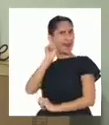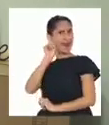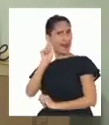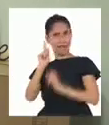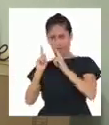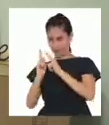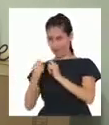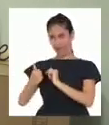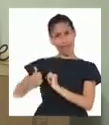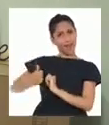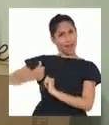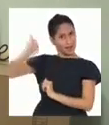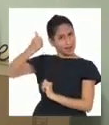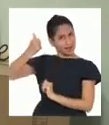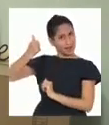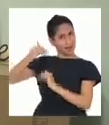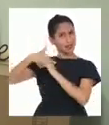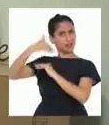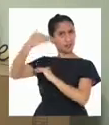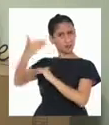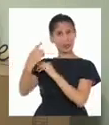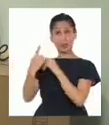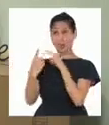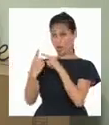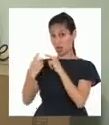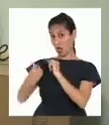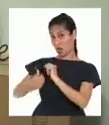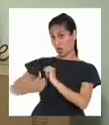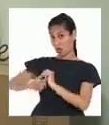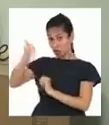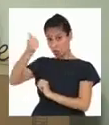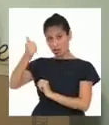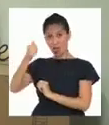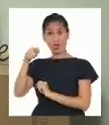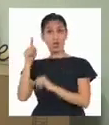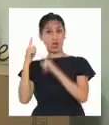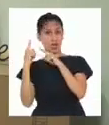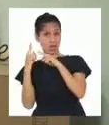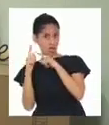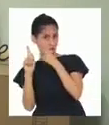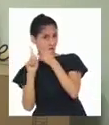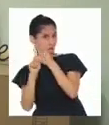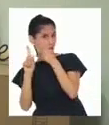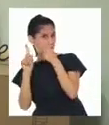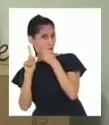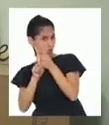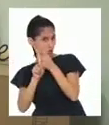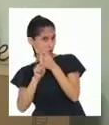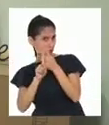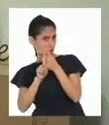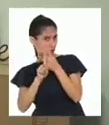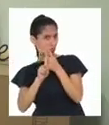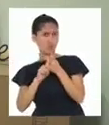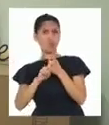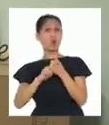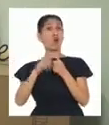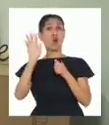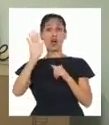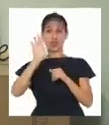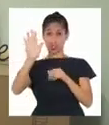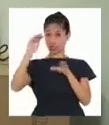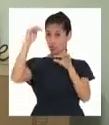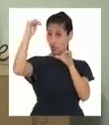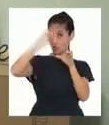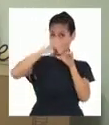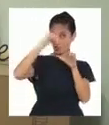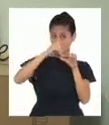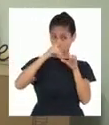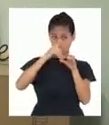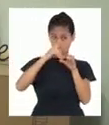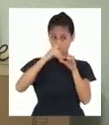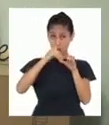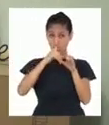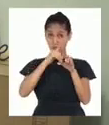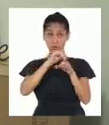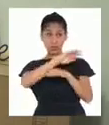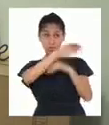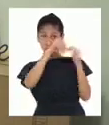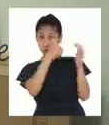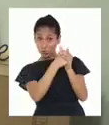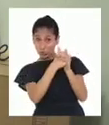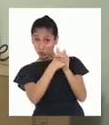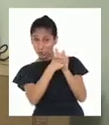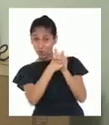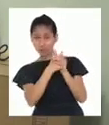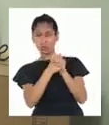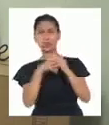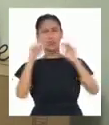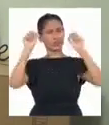ese representante votaba en nombre de todas esas personas. Correcto, pero en ese caso el representante es quien elige y